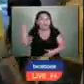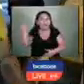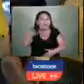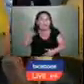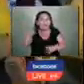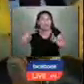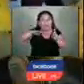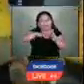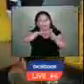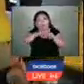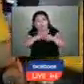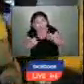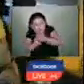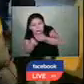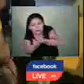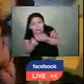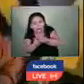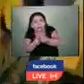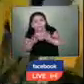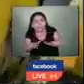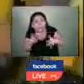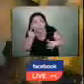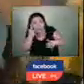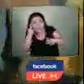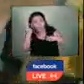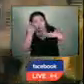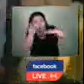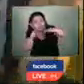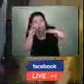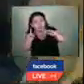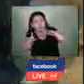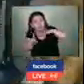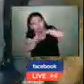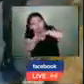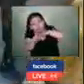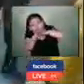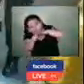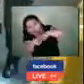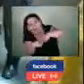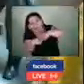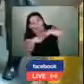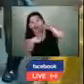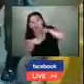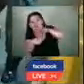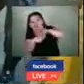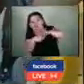Se tuvo que utilizar equipo hidráulico para poder recuperar a la persona, ya que falleció bajo el